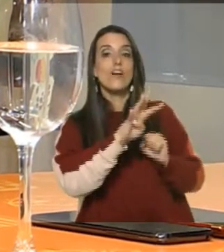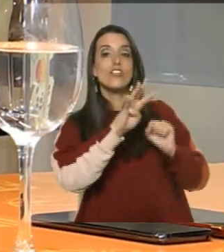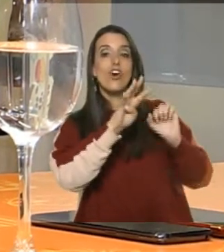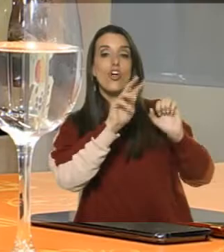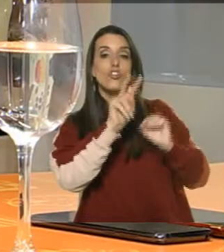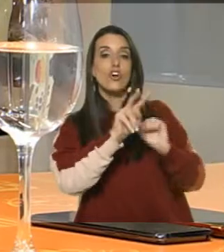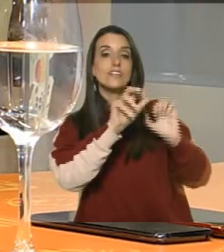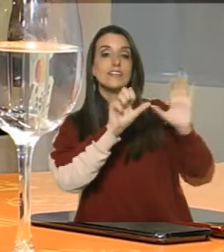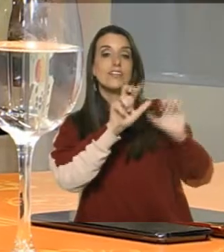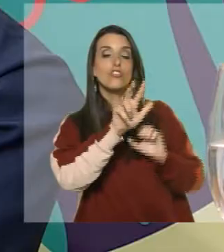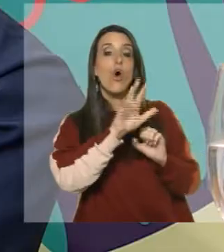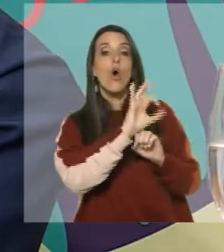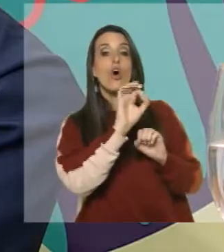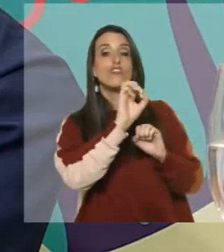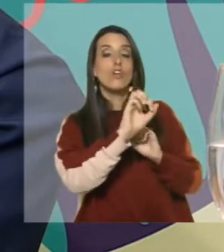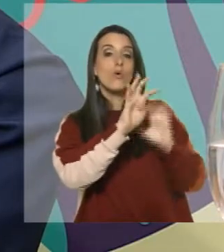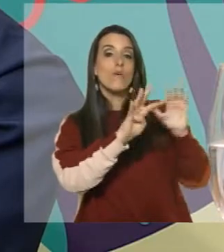2-402-7868 y si no el celular...